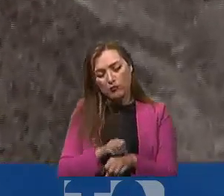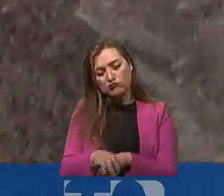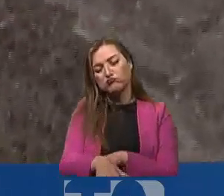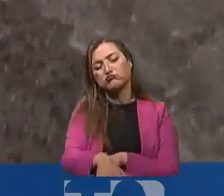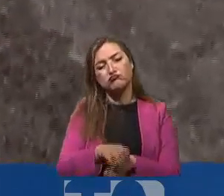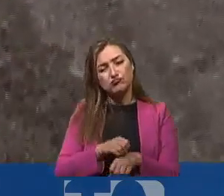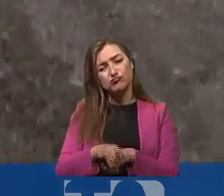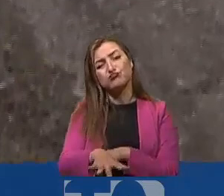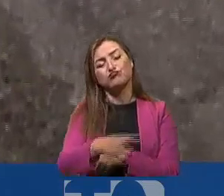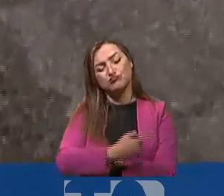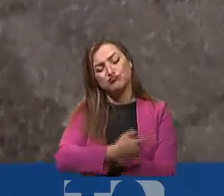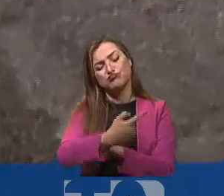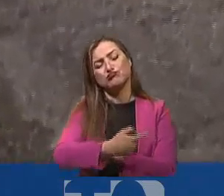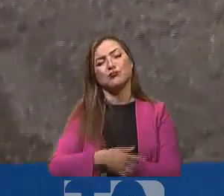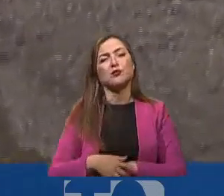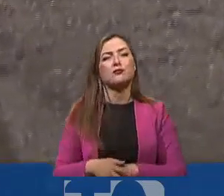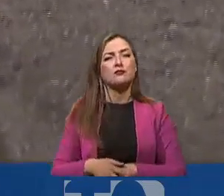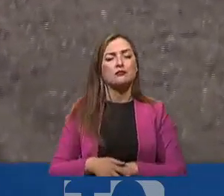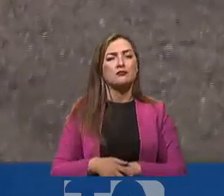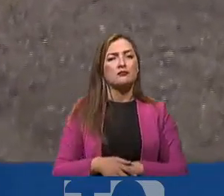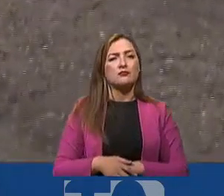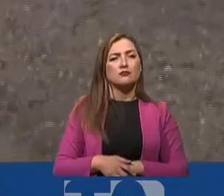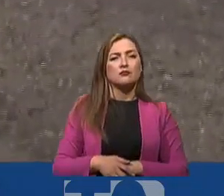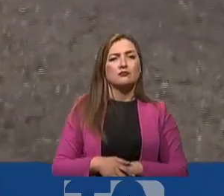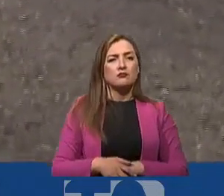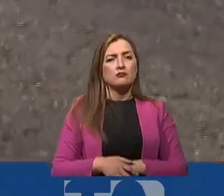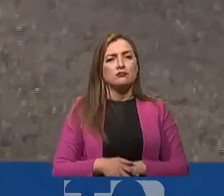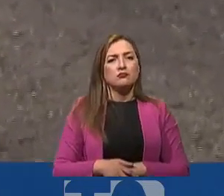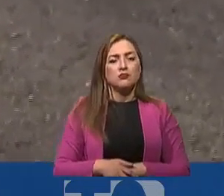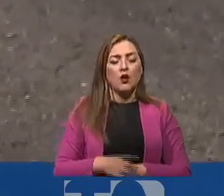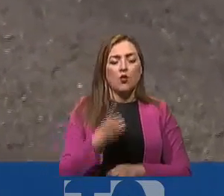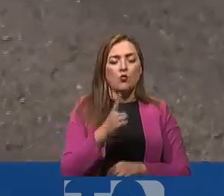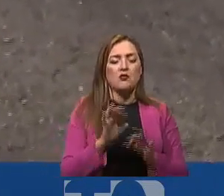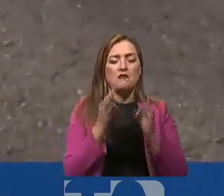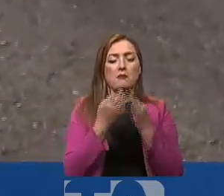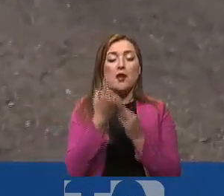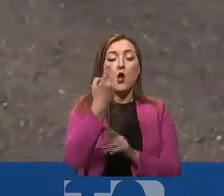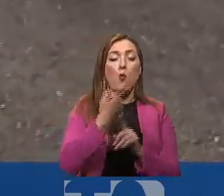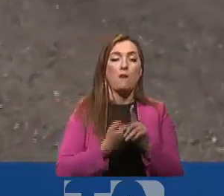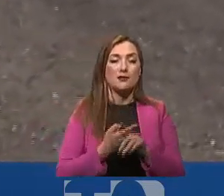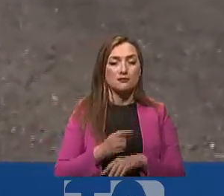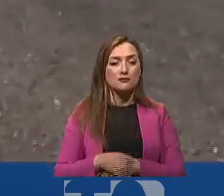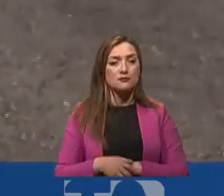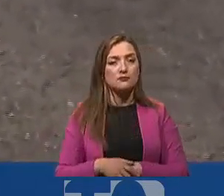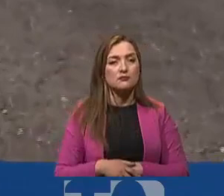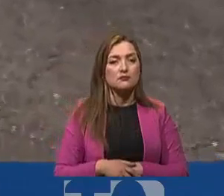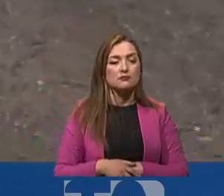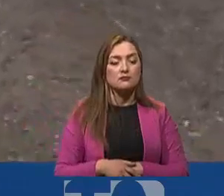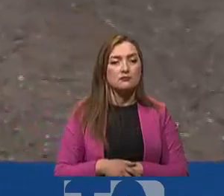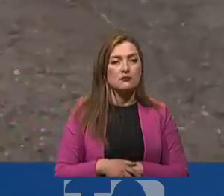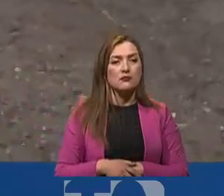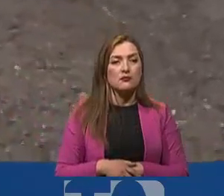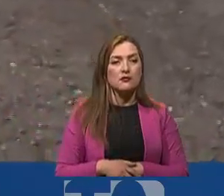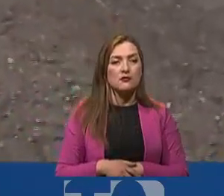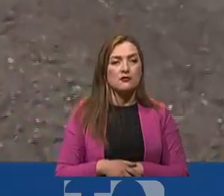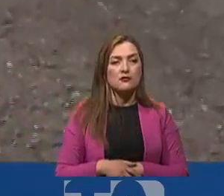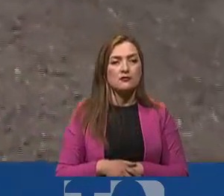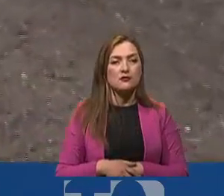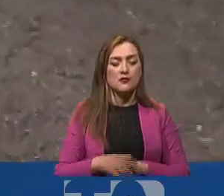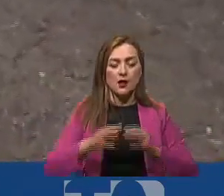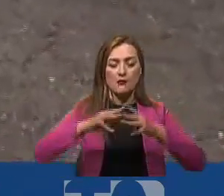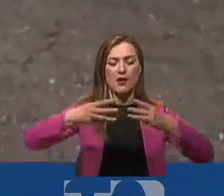va diariamente el volumen de agua que consumiría una familia en un mes. Ahora cuénteme, ¿qué es lo que pasó aquí que vemos de este